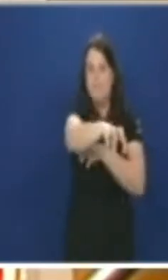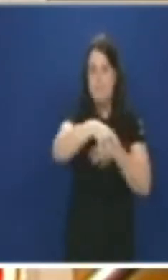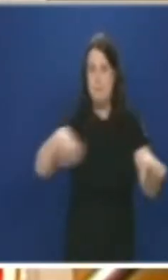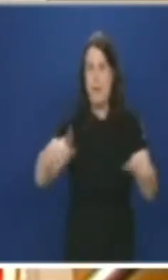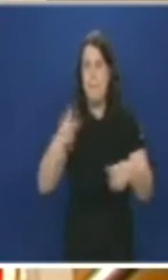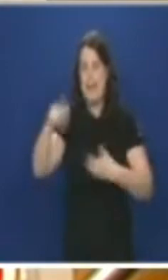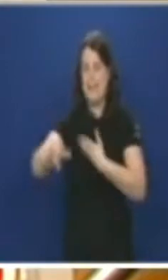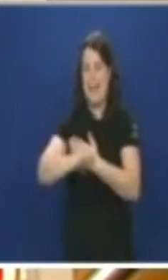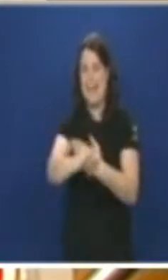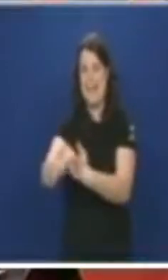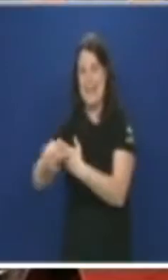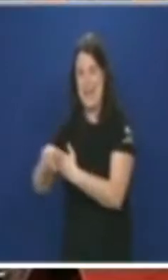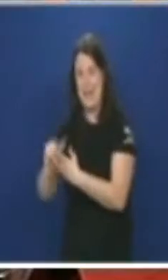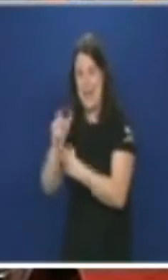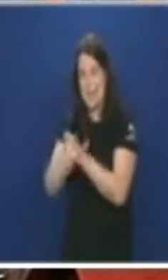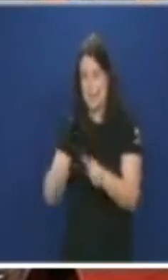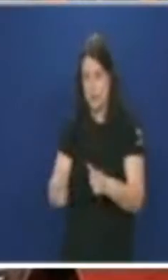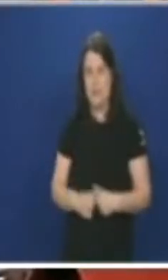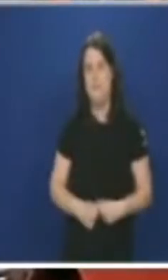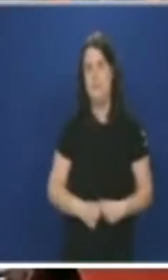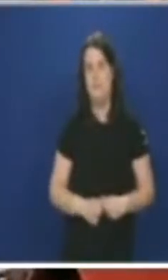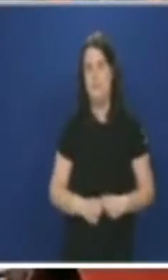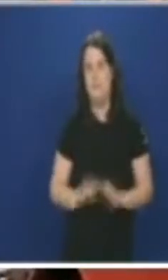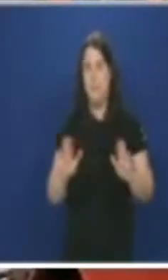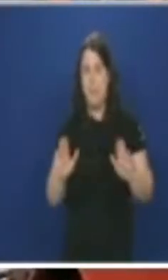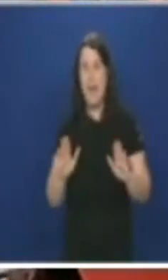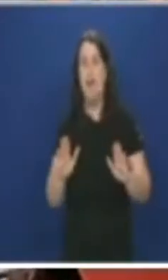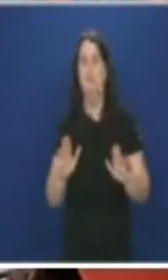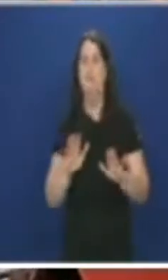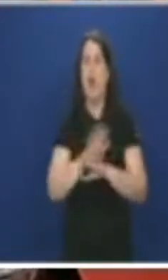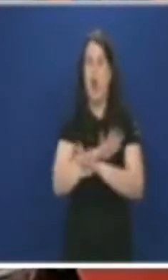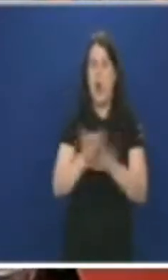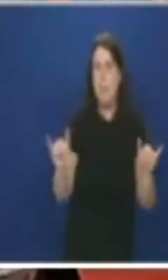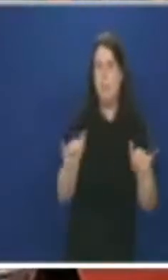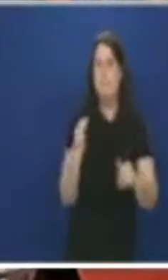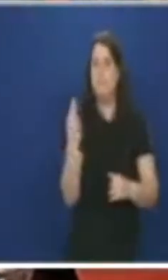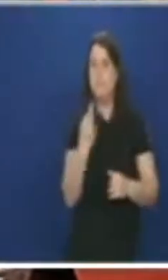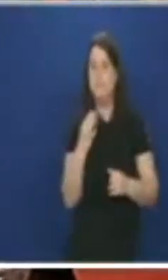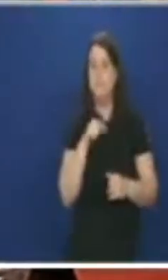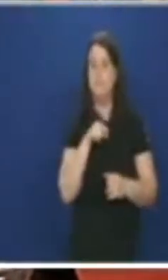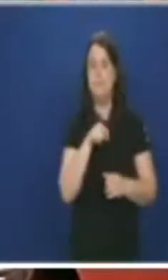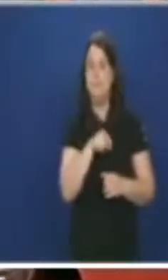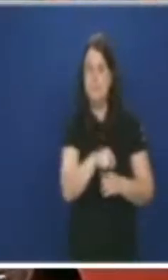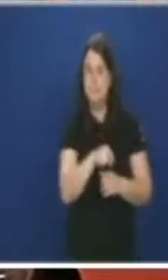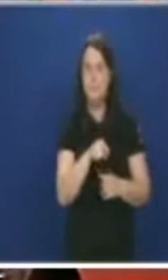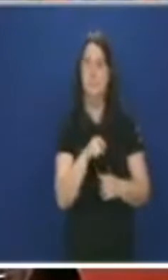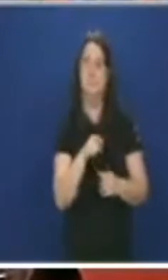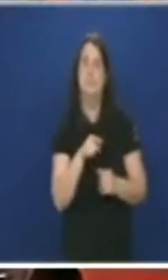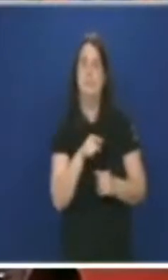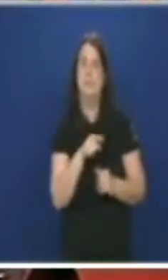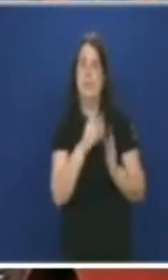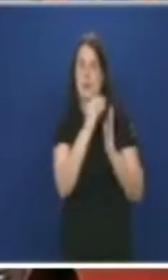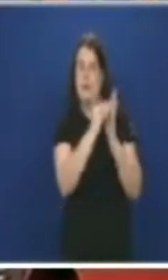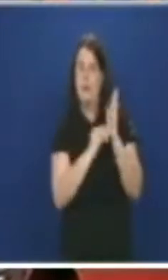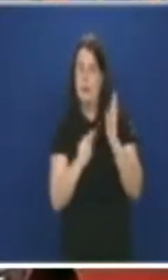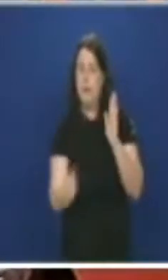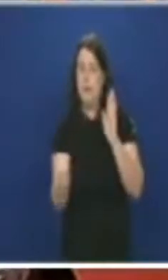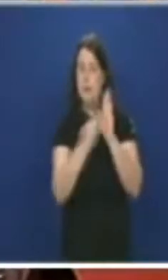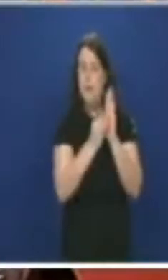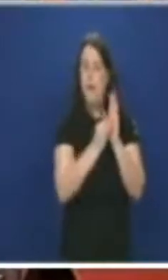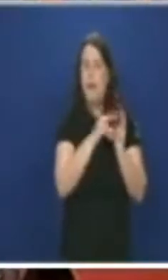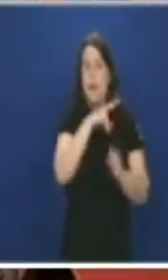próximo ao cidadán, pero que, a cambio, incorpora no seu cerne os valores da cooperación,